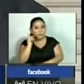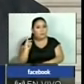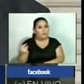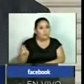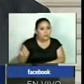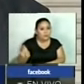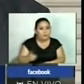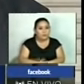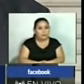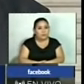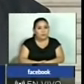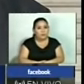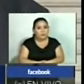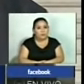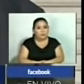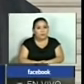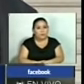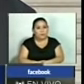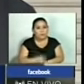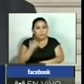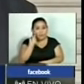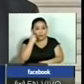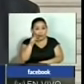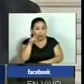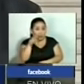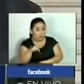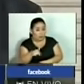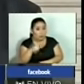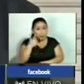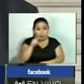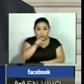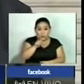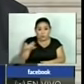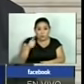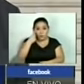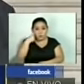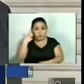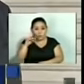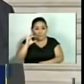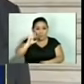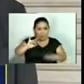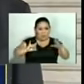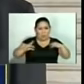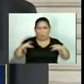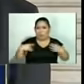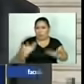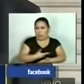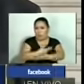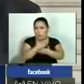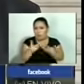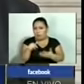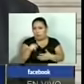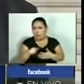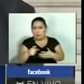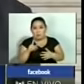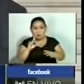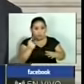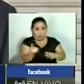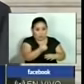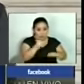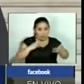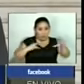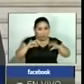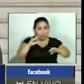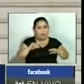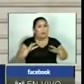parte, en que hoy es cuando hay más riesgo de que cualquiera de nosotros se puede infectar en la comunidad, pero también